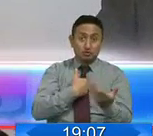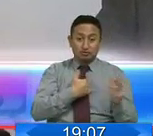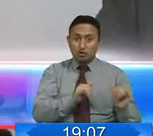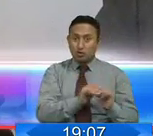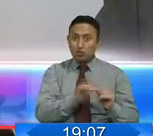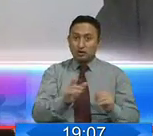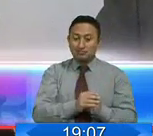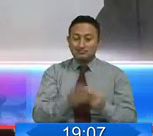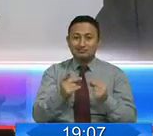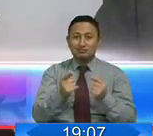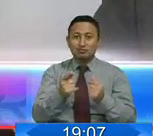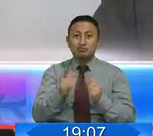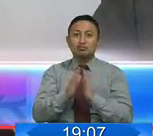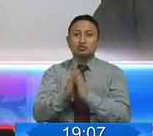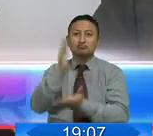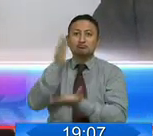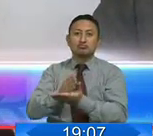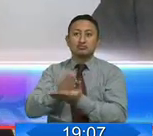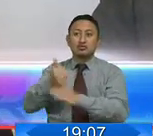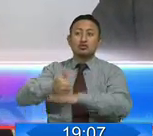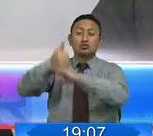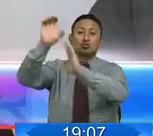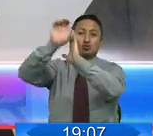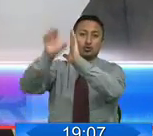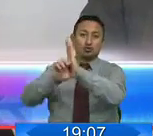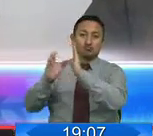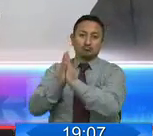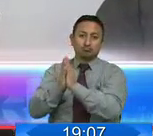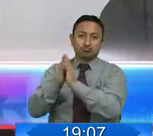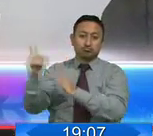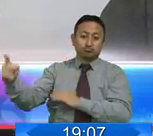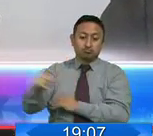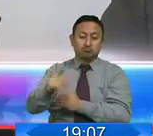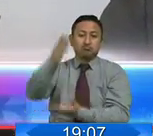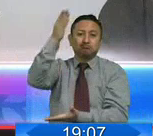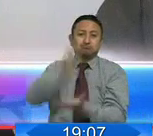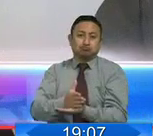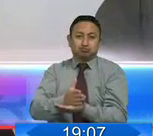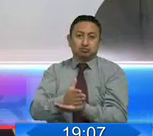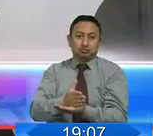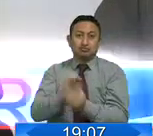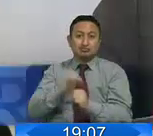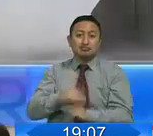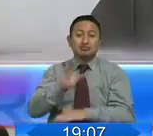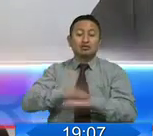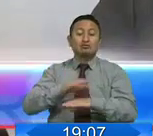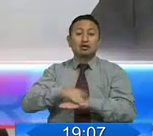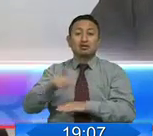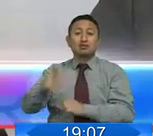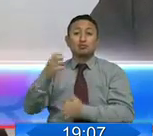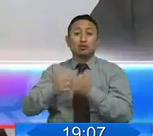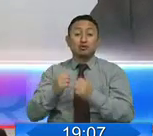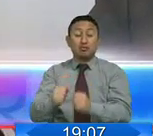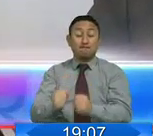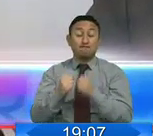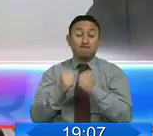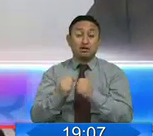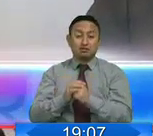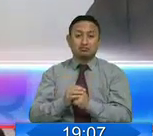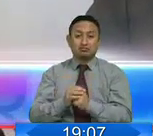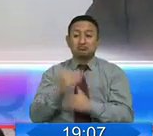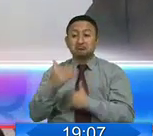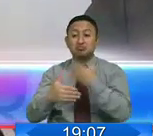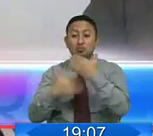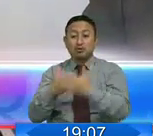una una medida cautelar ante la corte constitucional para que en salvaguarda del daño grave e inminente que se